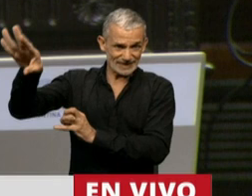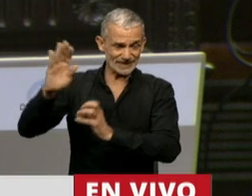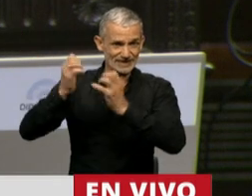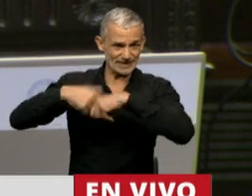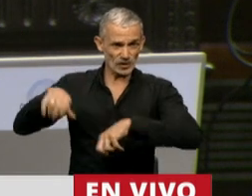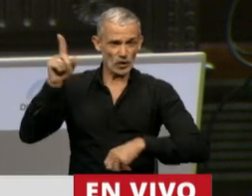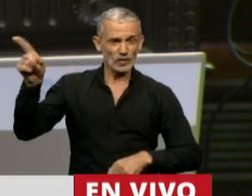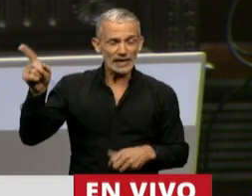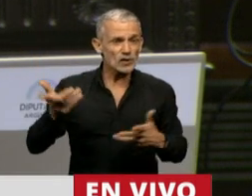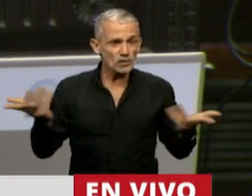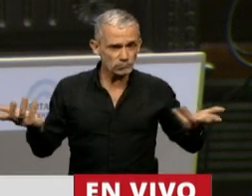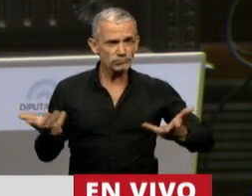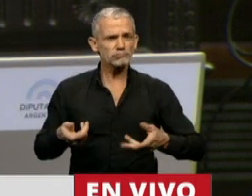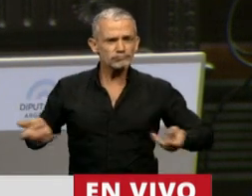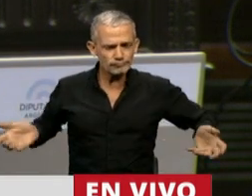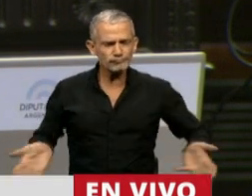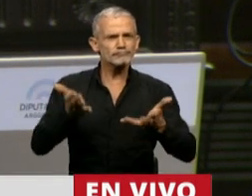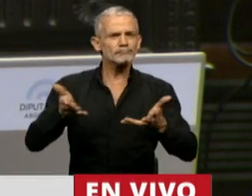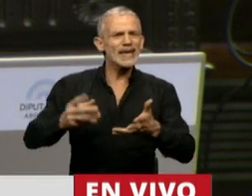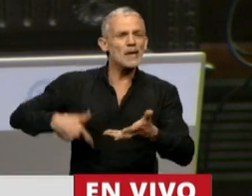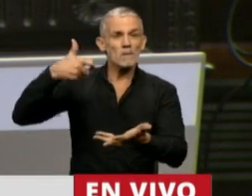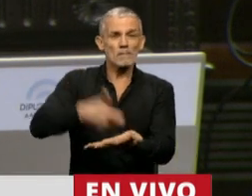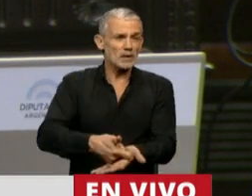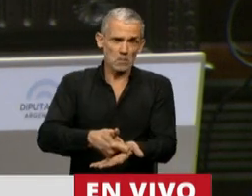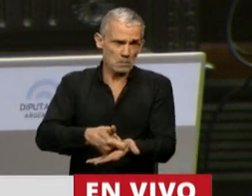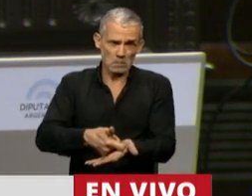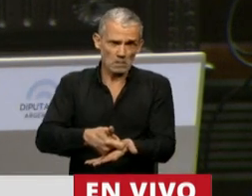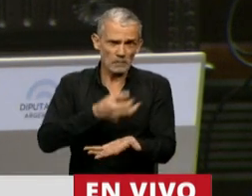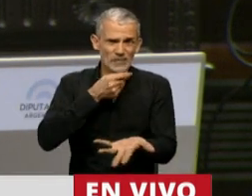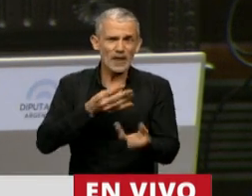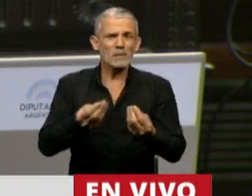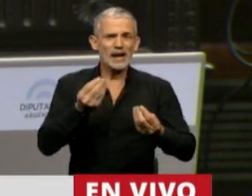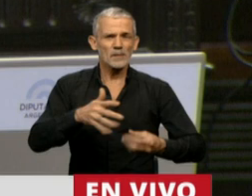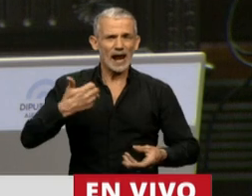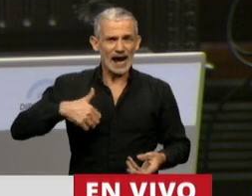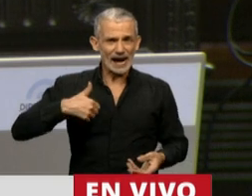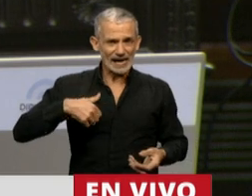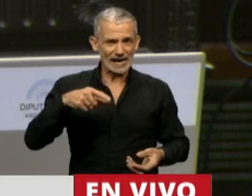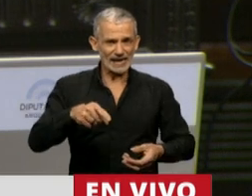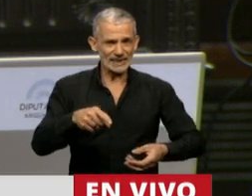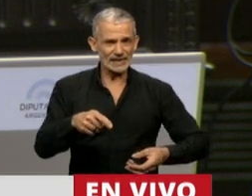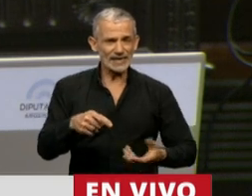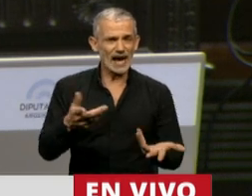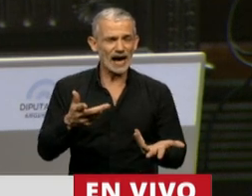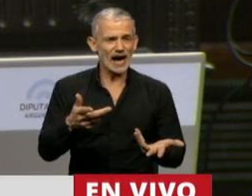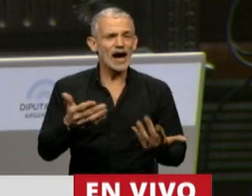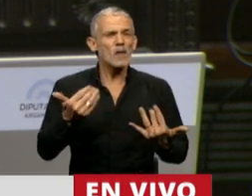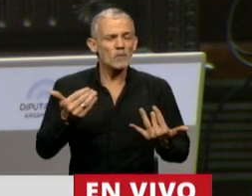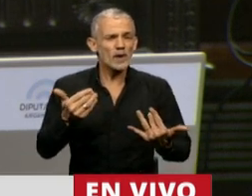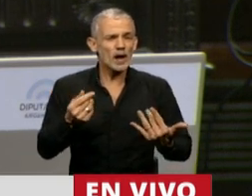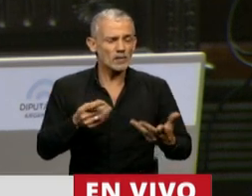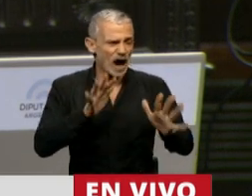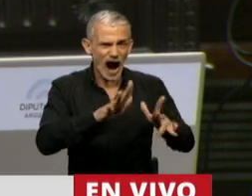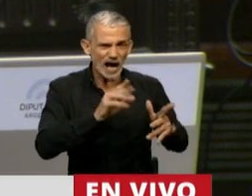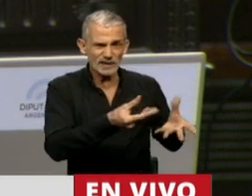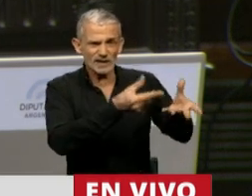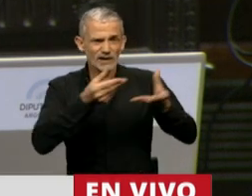saquearla no generar las inversiones necesarias para que la Argentina no nos las hayamos encontrado en la